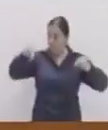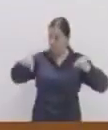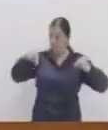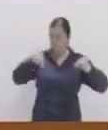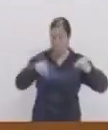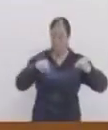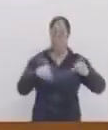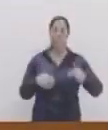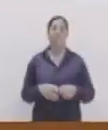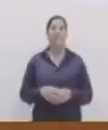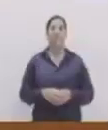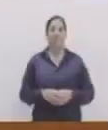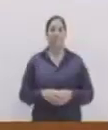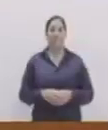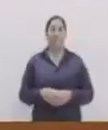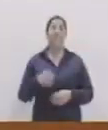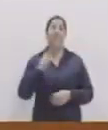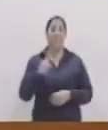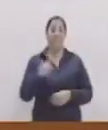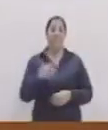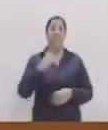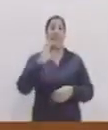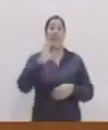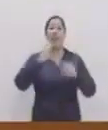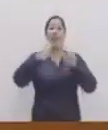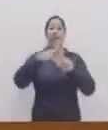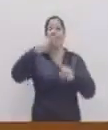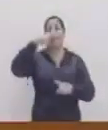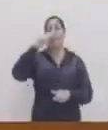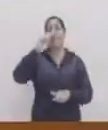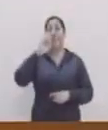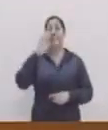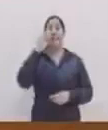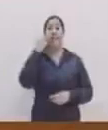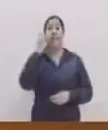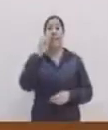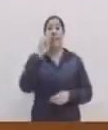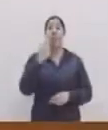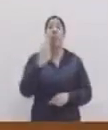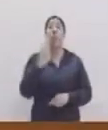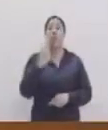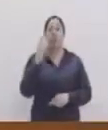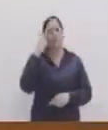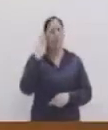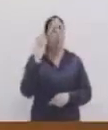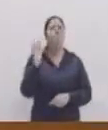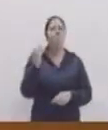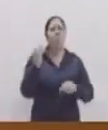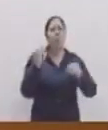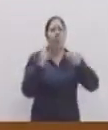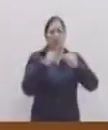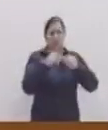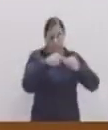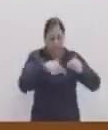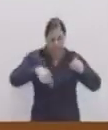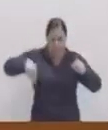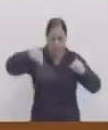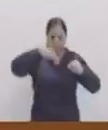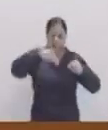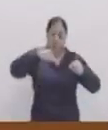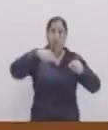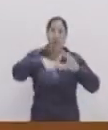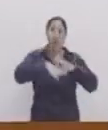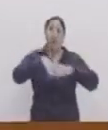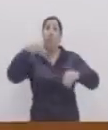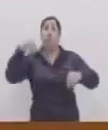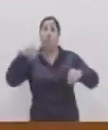El último sería el ángulo exterior. Su vértice, como notamos, está fuera de la circunferencia.